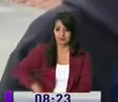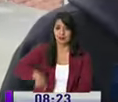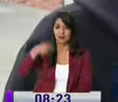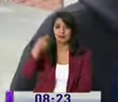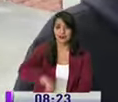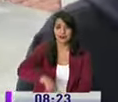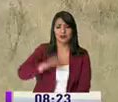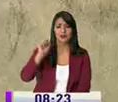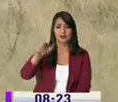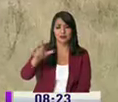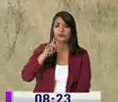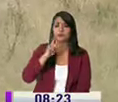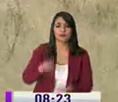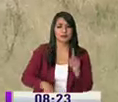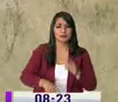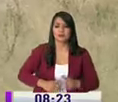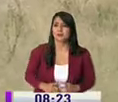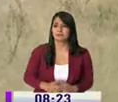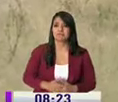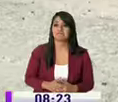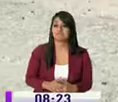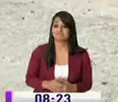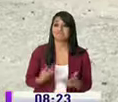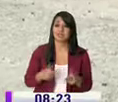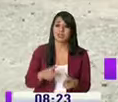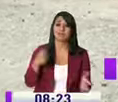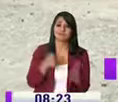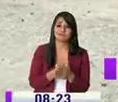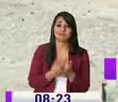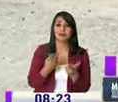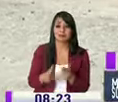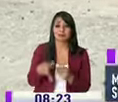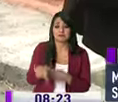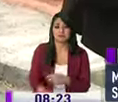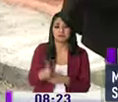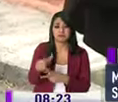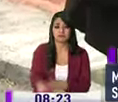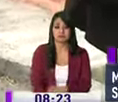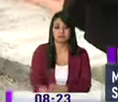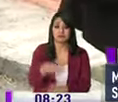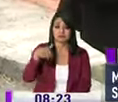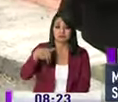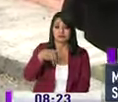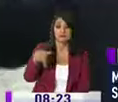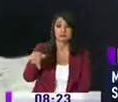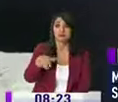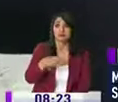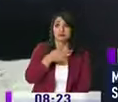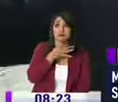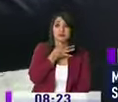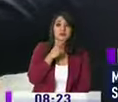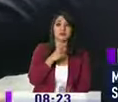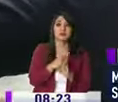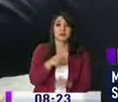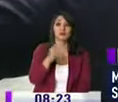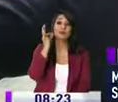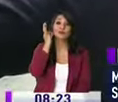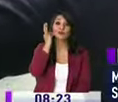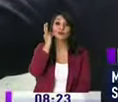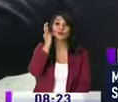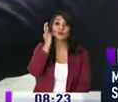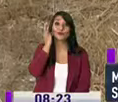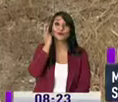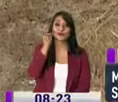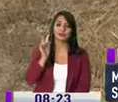ni con la doble se entra. Los accidentes en la zona han sido graves. La comunidad teme caminar por el sitio. Venía una señora